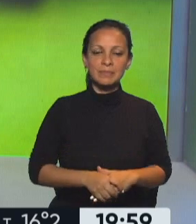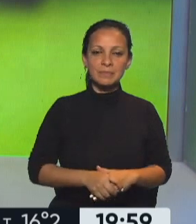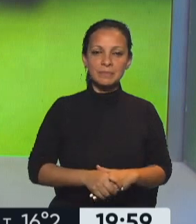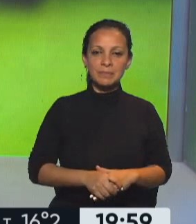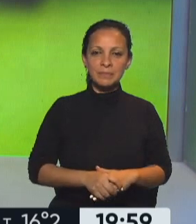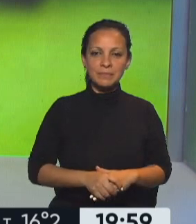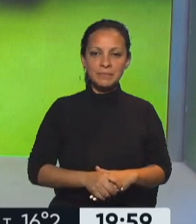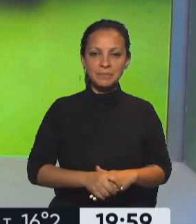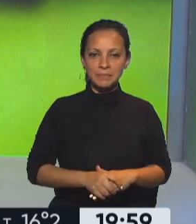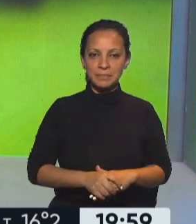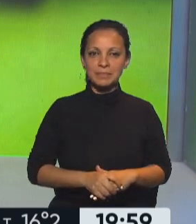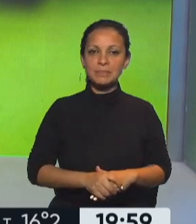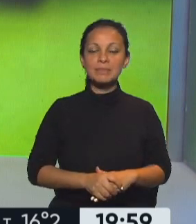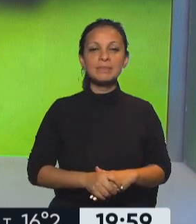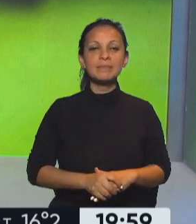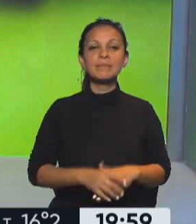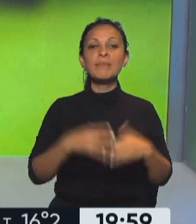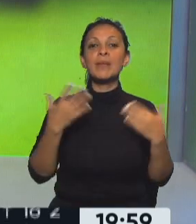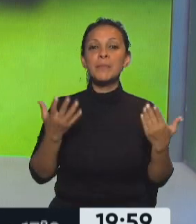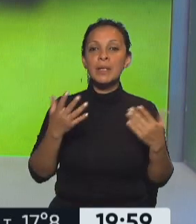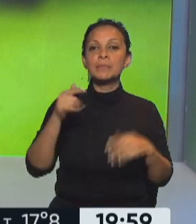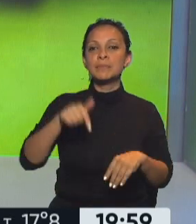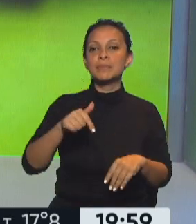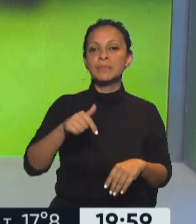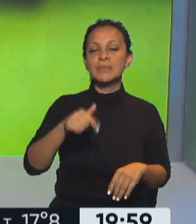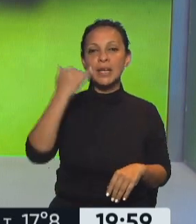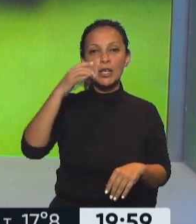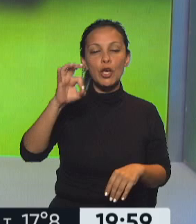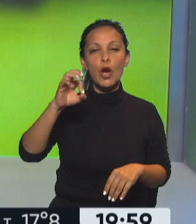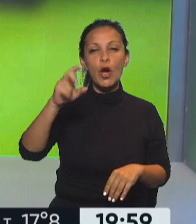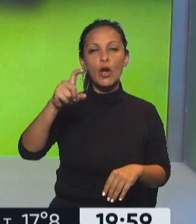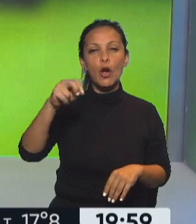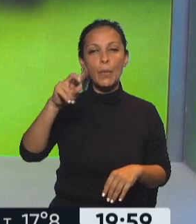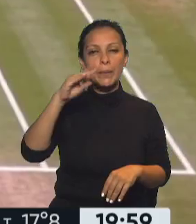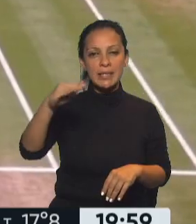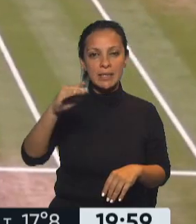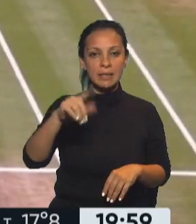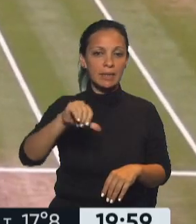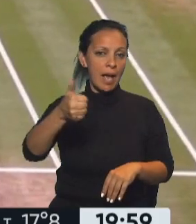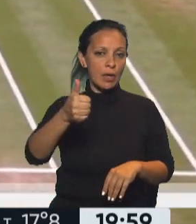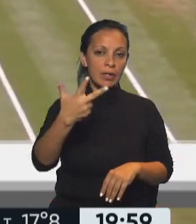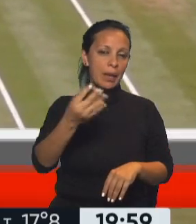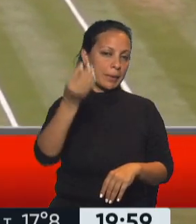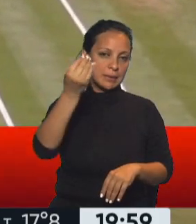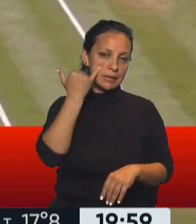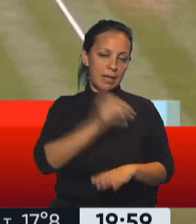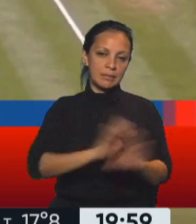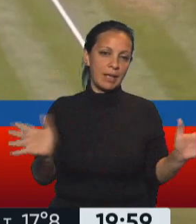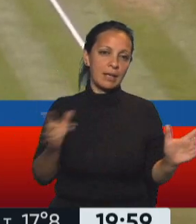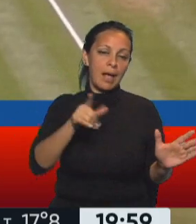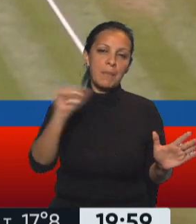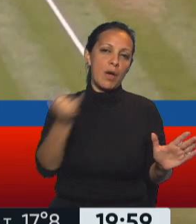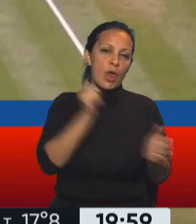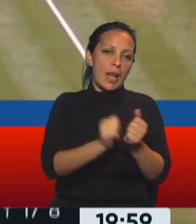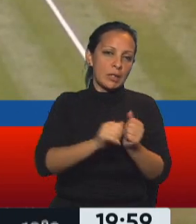Vamos. A este no le gusta nada. Hablamos de Novak Djokovic, que por tercera vez consecutiva se queda con Wimbledon y ya está, listo. Va derechito a ser el mejor de la